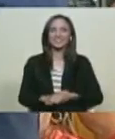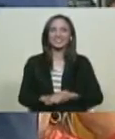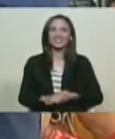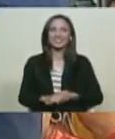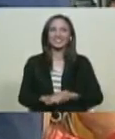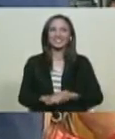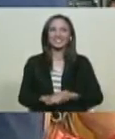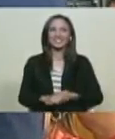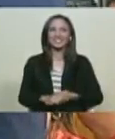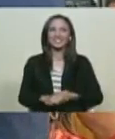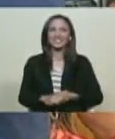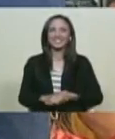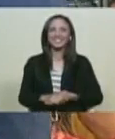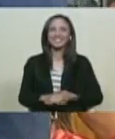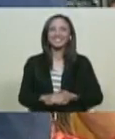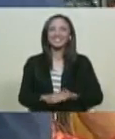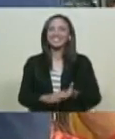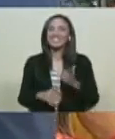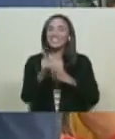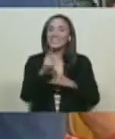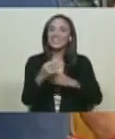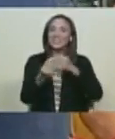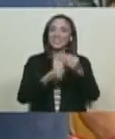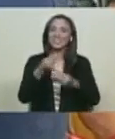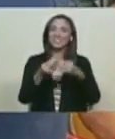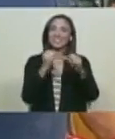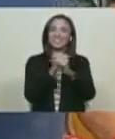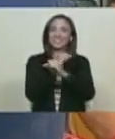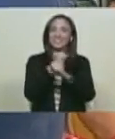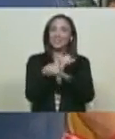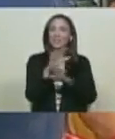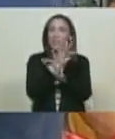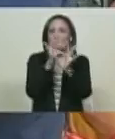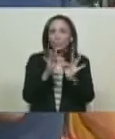la creación de los CPT como instrumento.